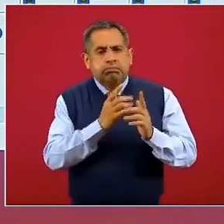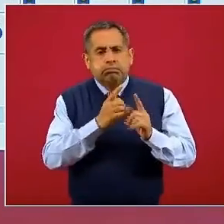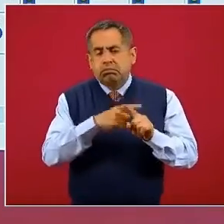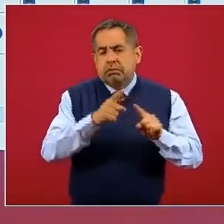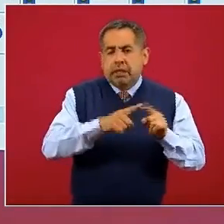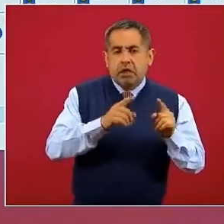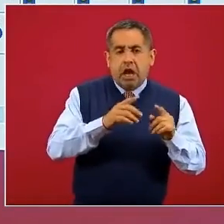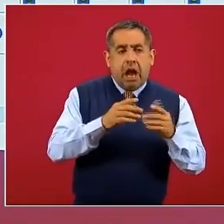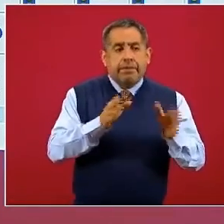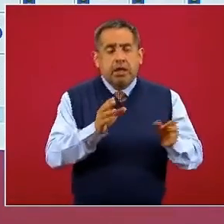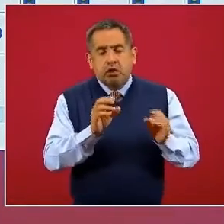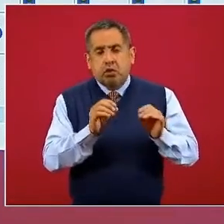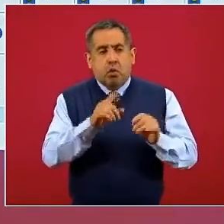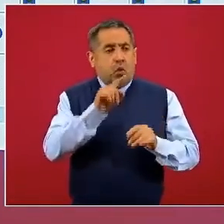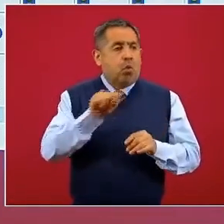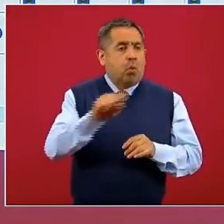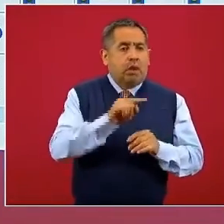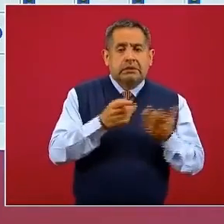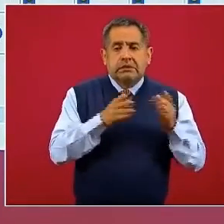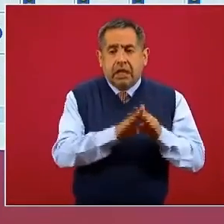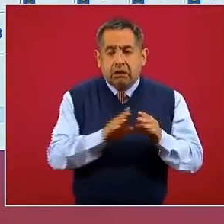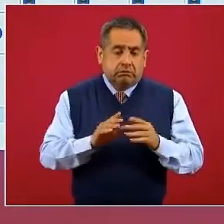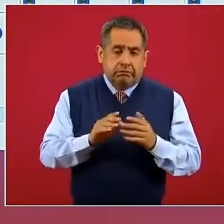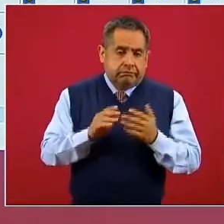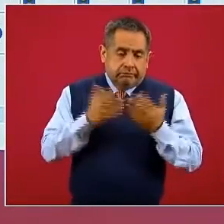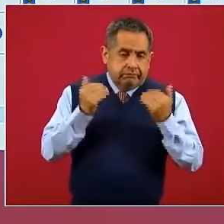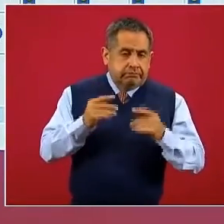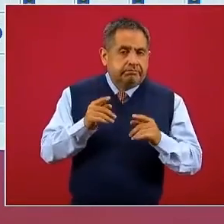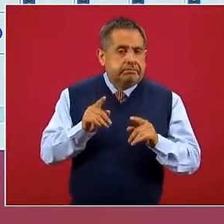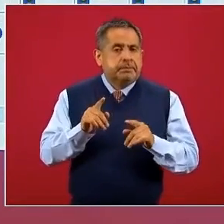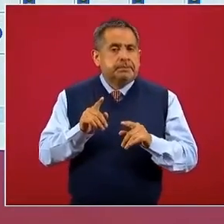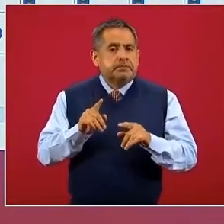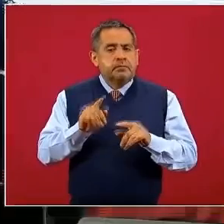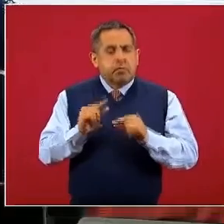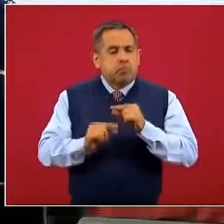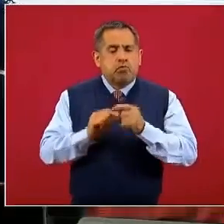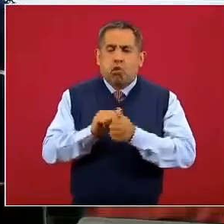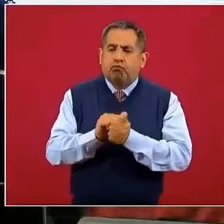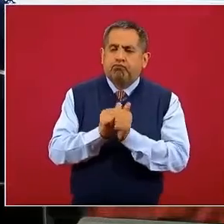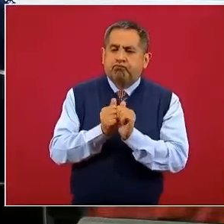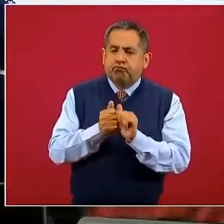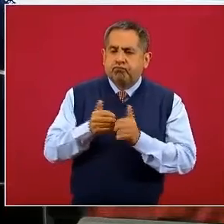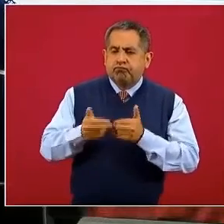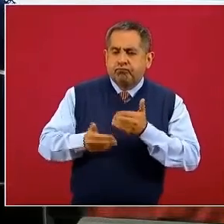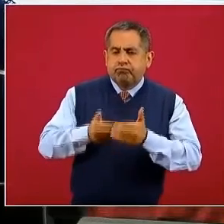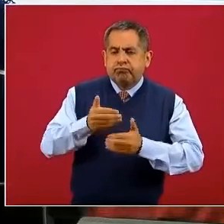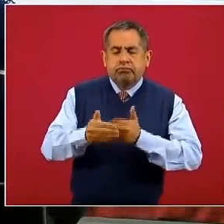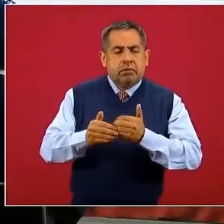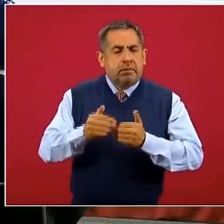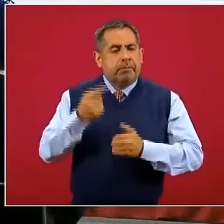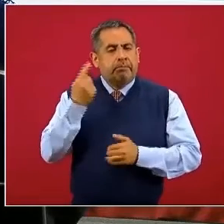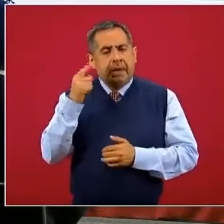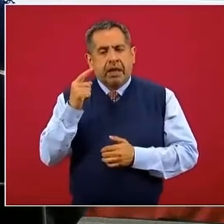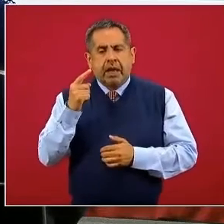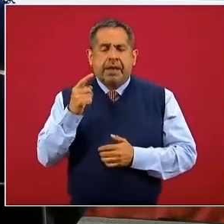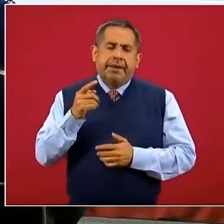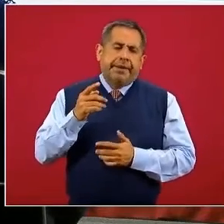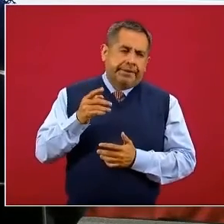abiertos y cerrados, y de esta manera poder regresar de manera paulatina, lógicamente, a poder llevar a